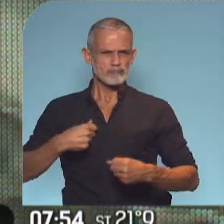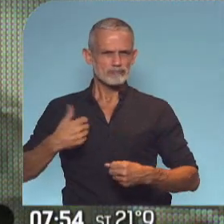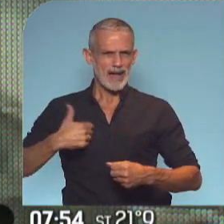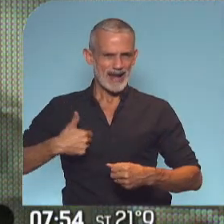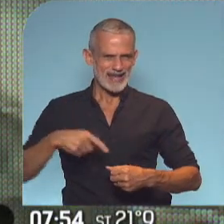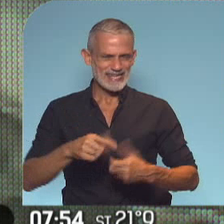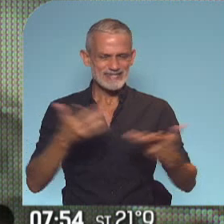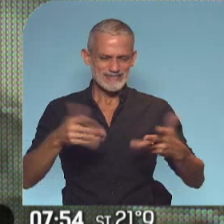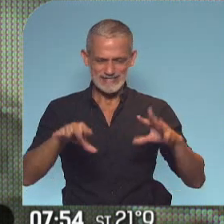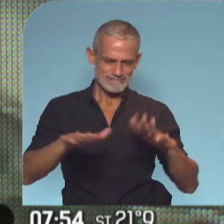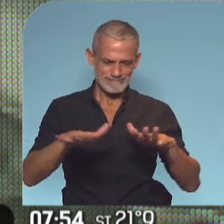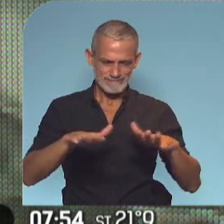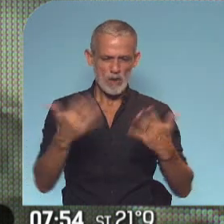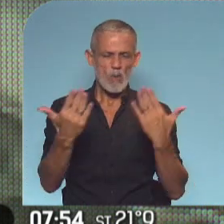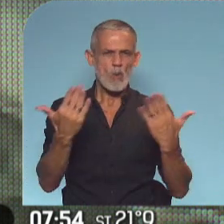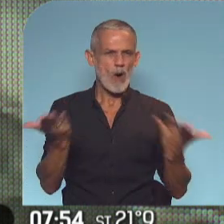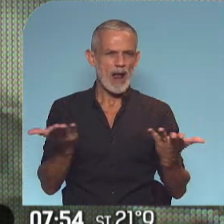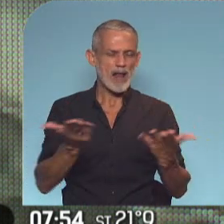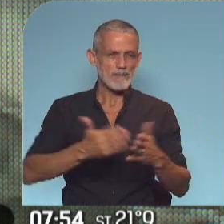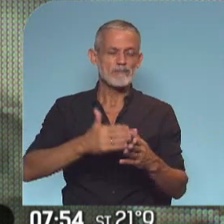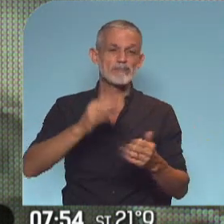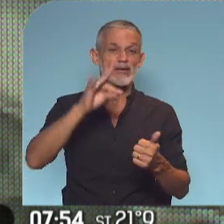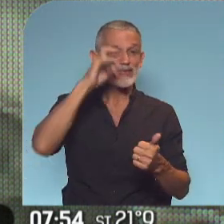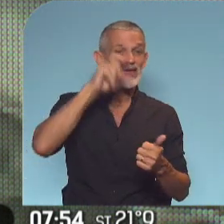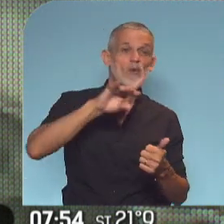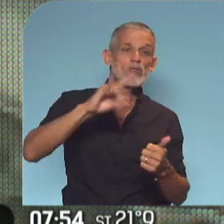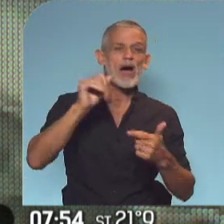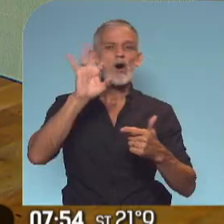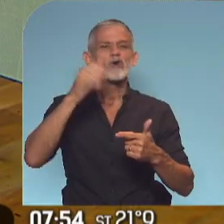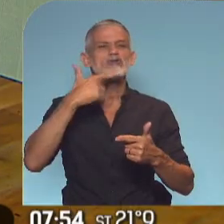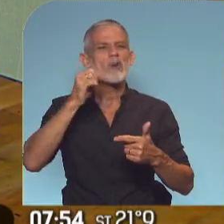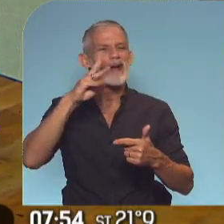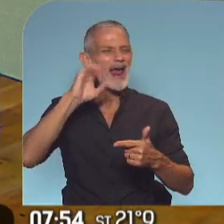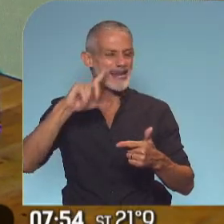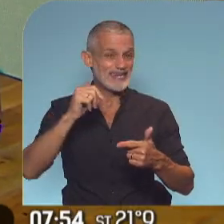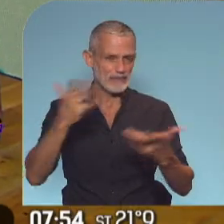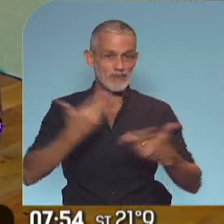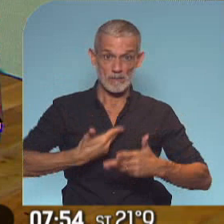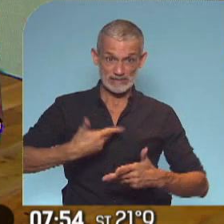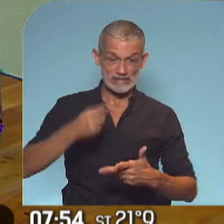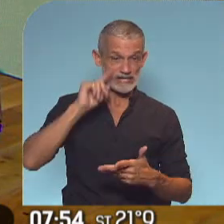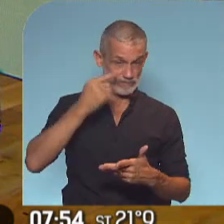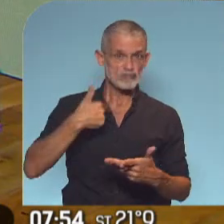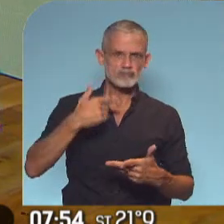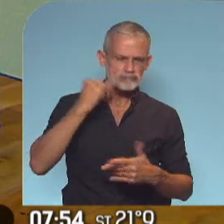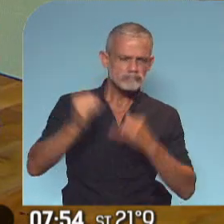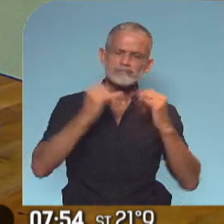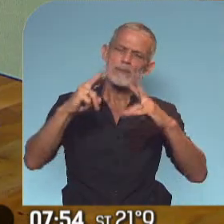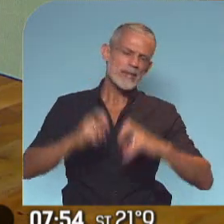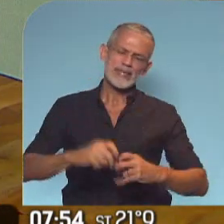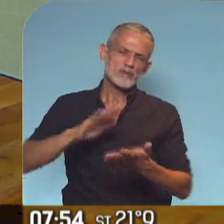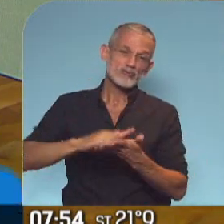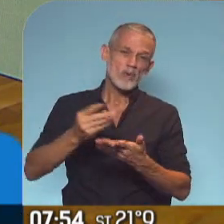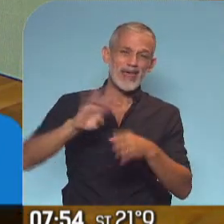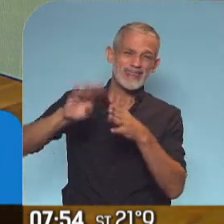es una discusión que se da a propósito de lo que decía el presidente de la Nación sobre la necesidad de investigar la deuda durante la gestión Macri.